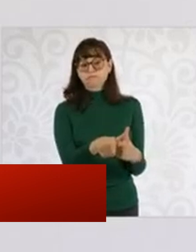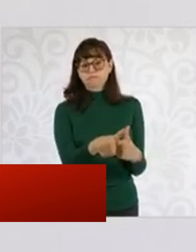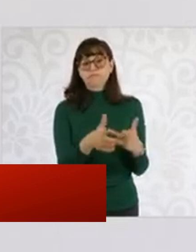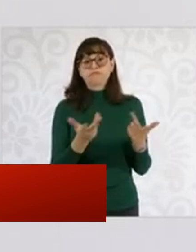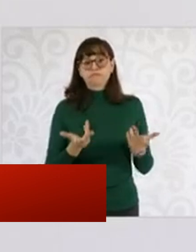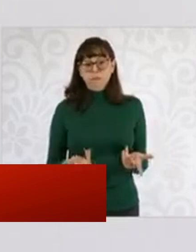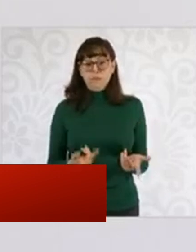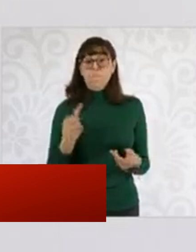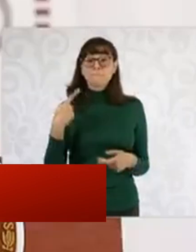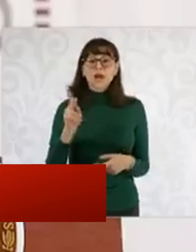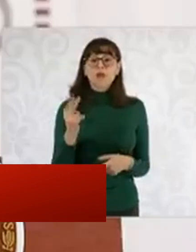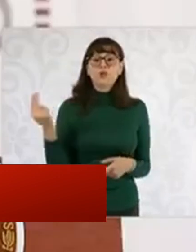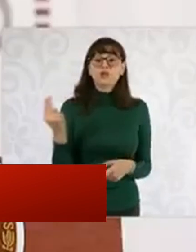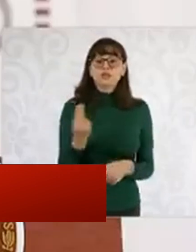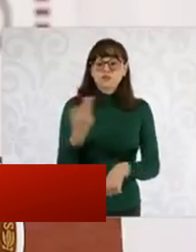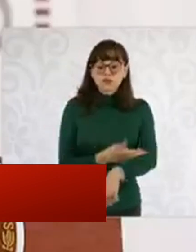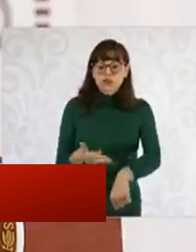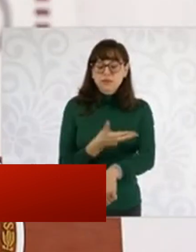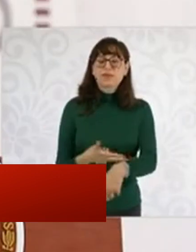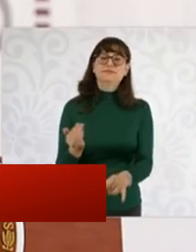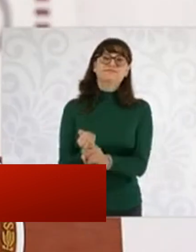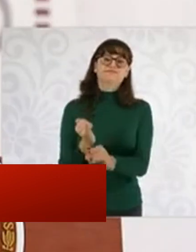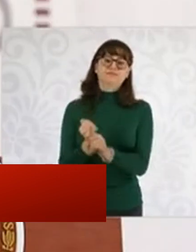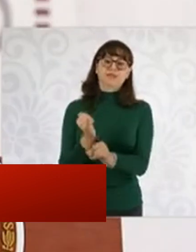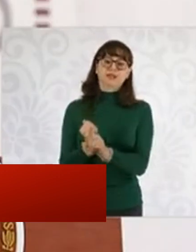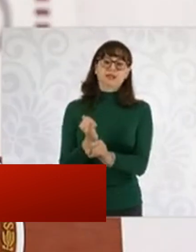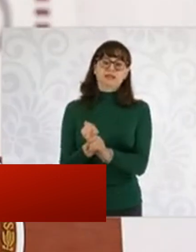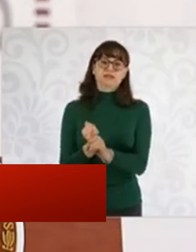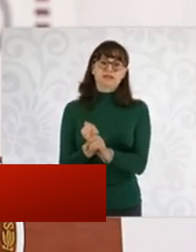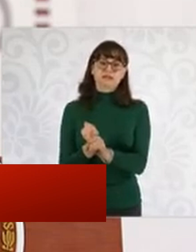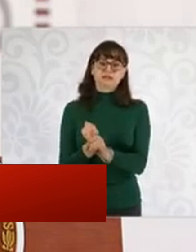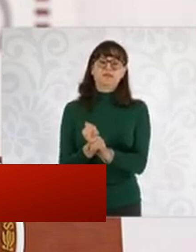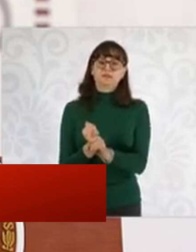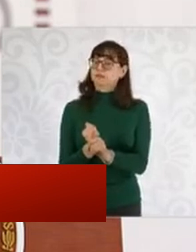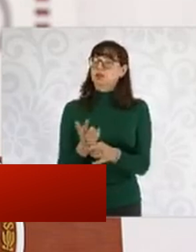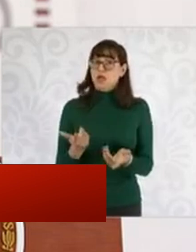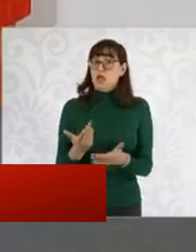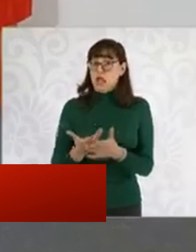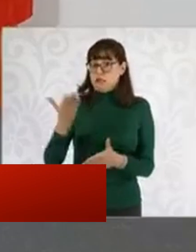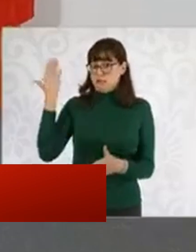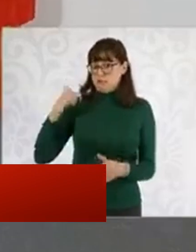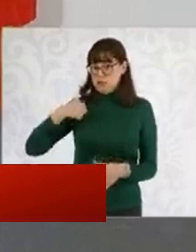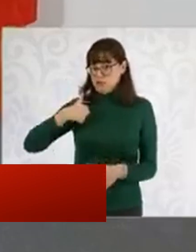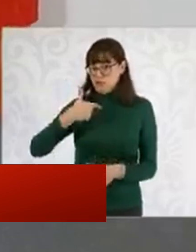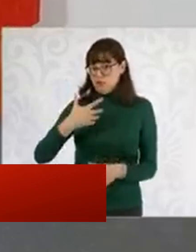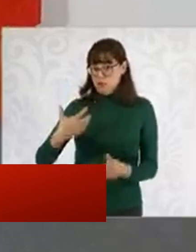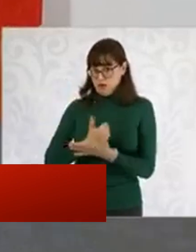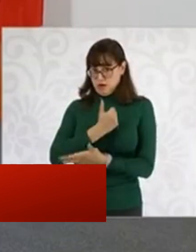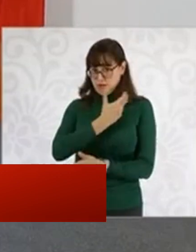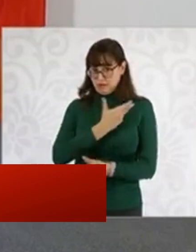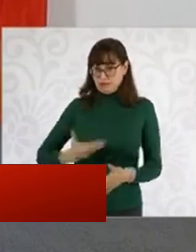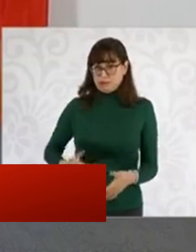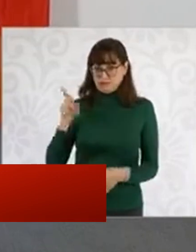de mayor digitalización de trámites. Es parte de los 100 puntos que presenté en el Zócalo, no solamente para la